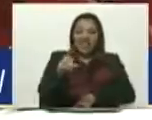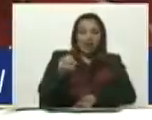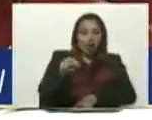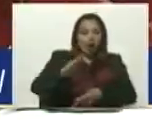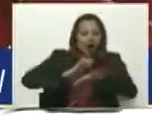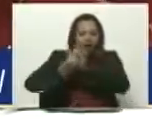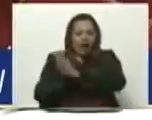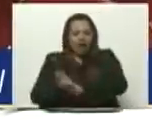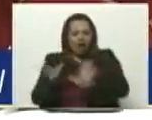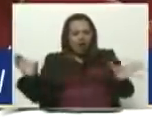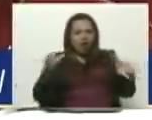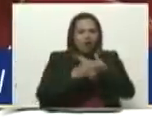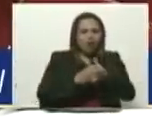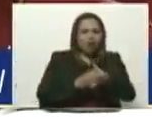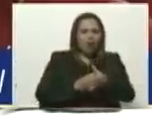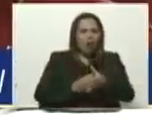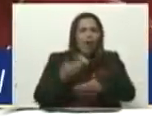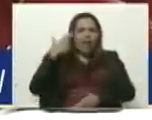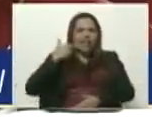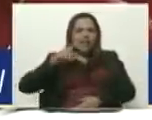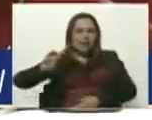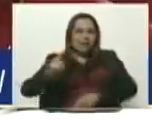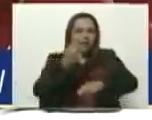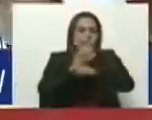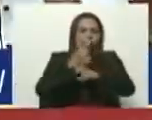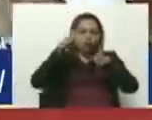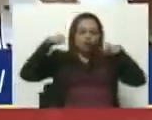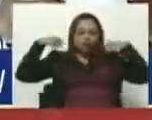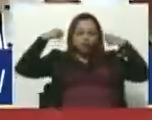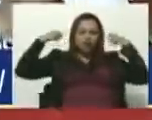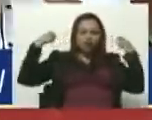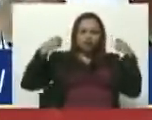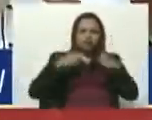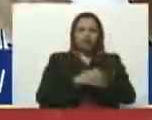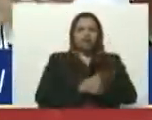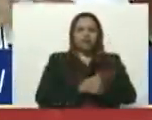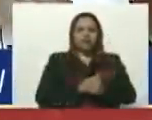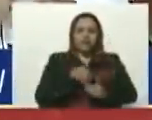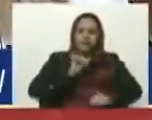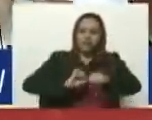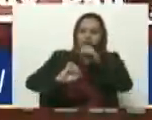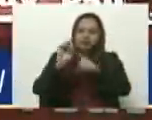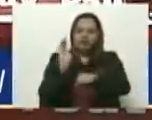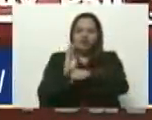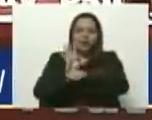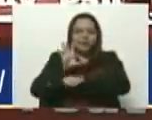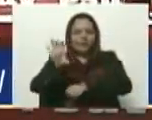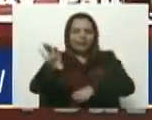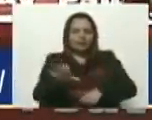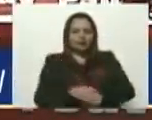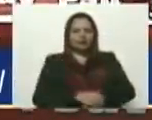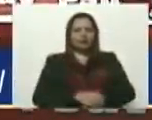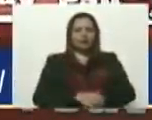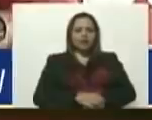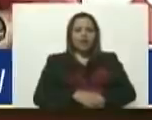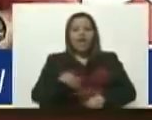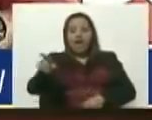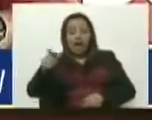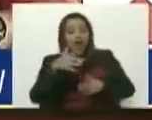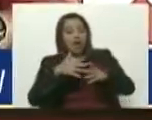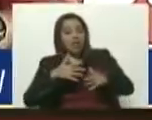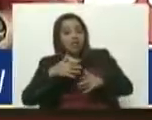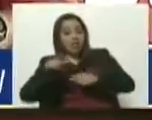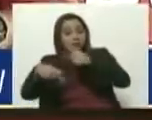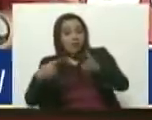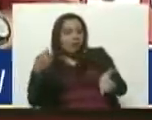en rescate y en protección de nuestra patria pagaron mercenarios del mercenario